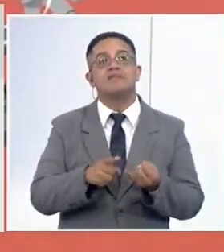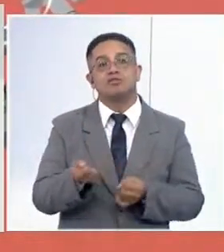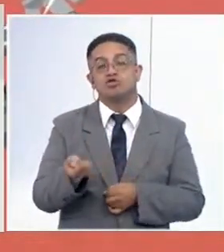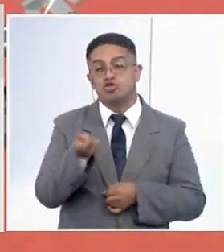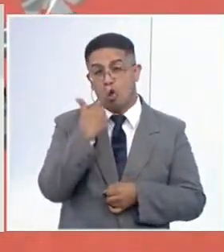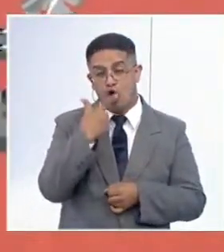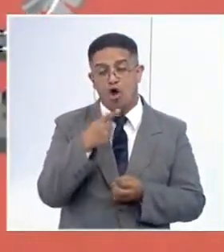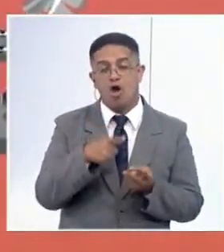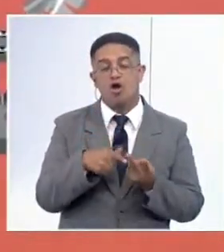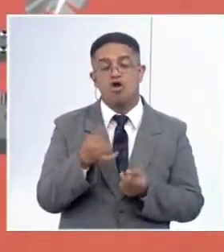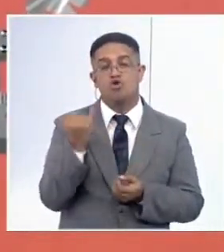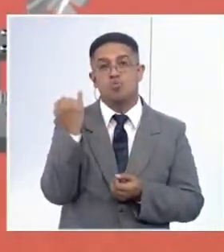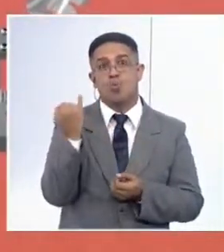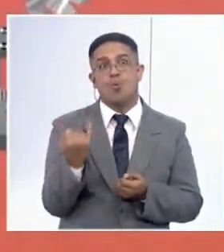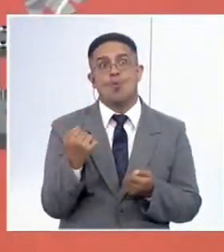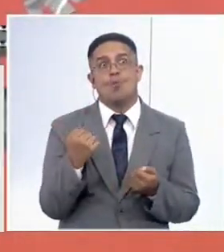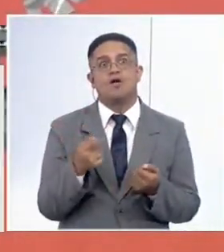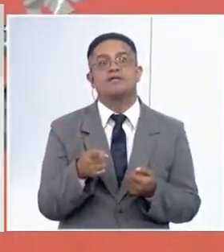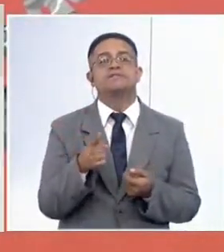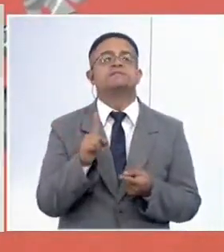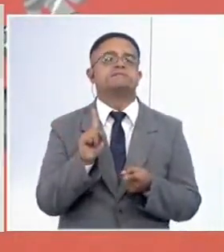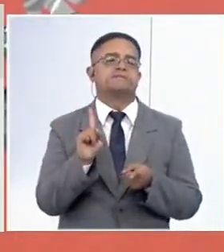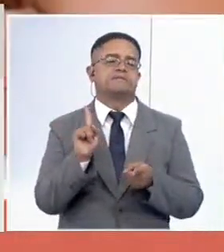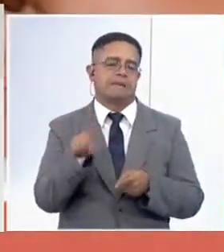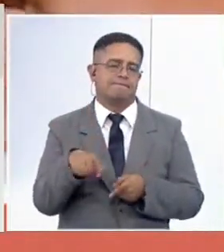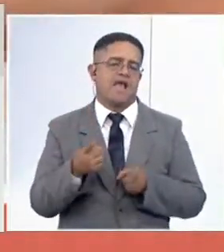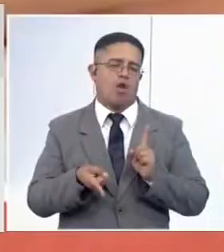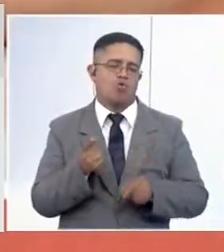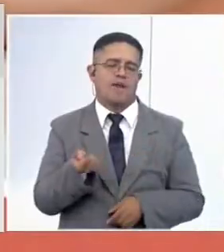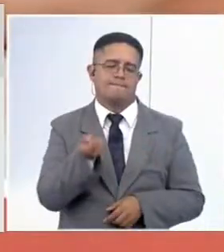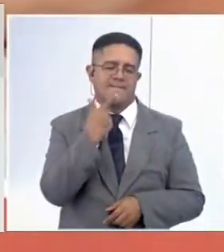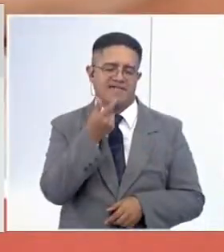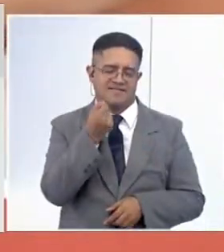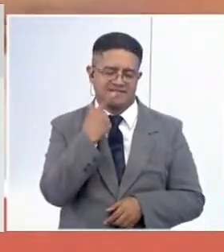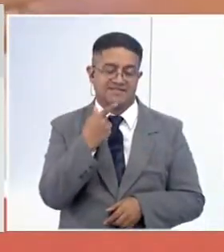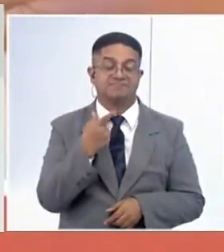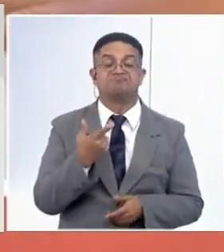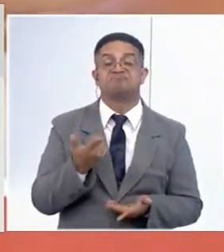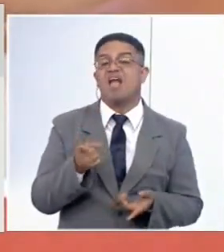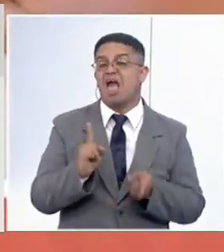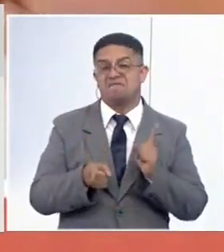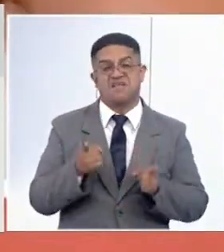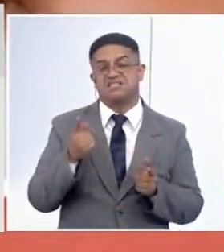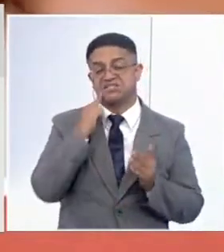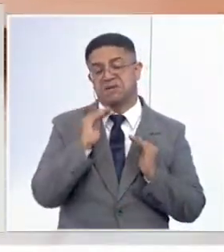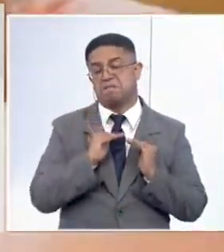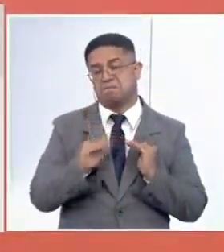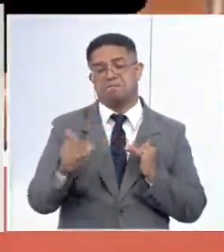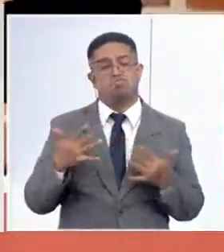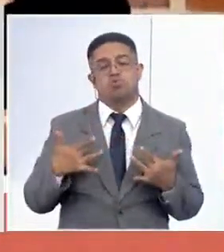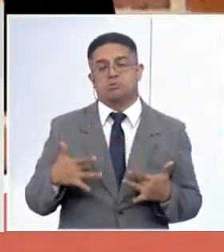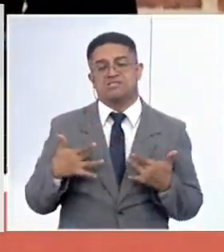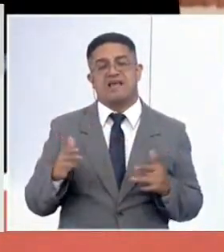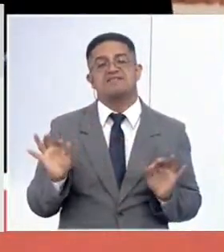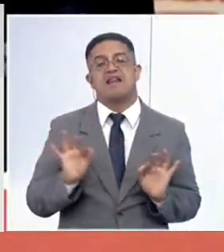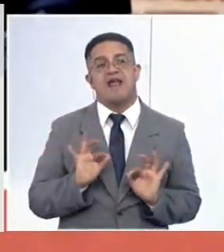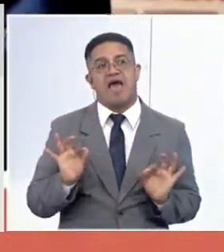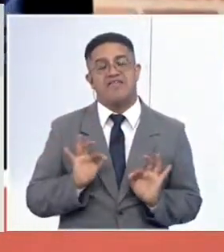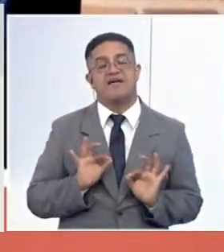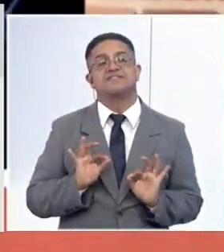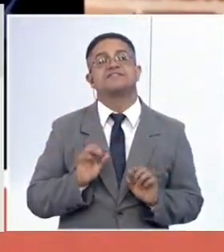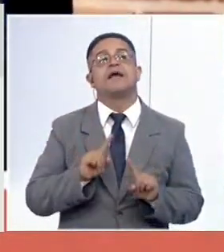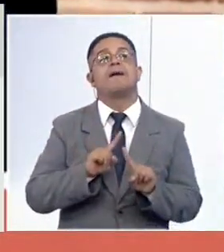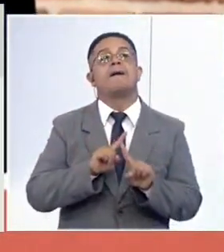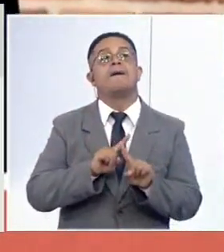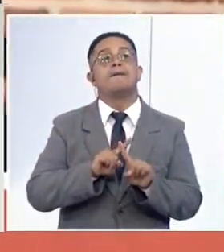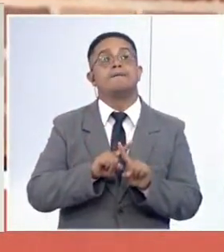pérdida rápida de peso o ciertas medicinas. Puede cursar sin síntomas, sin embargo, lo habitual es que la